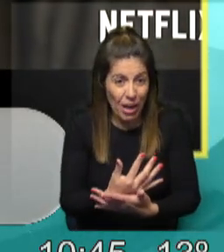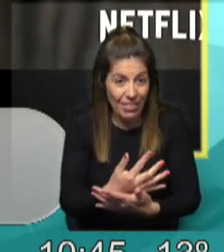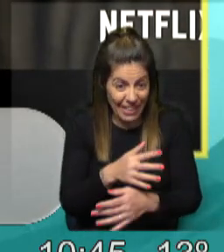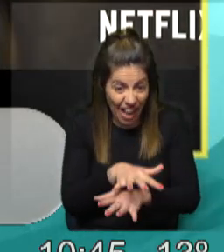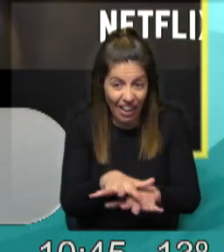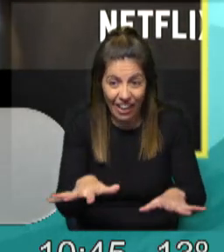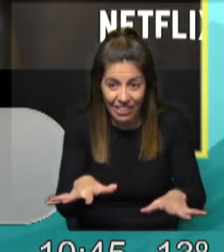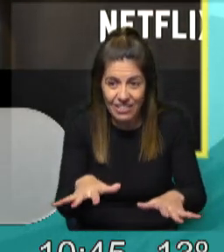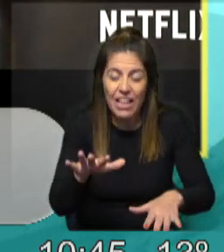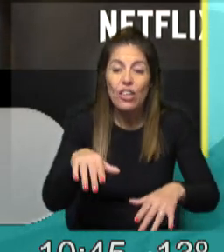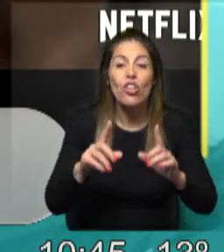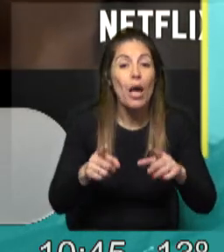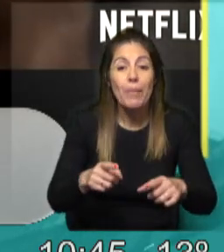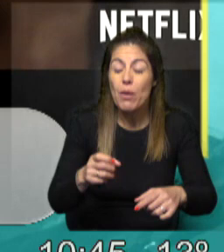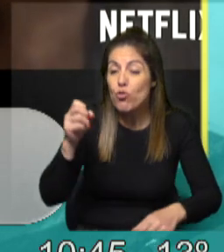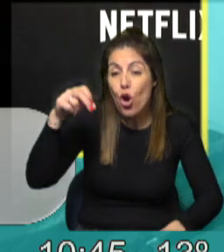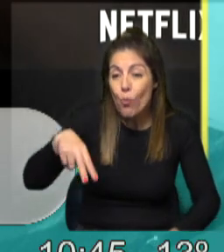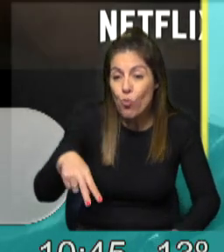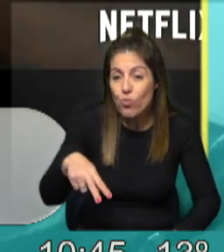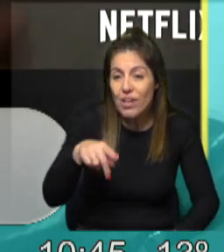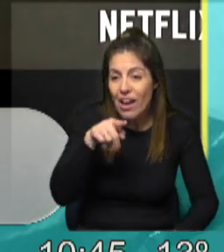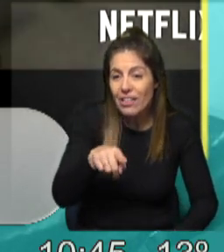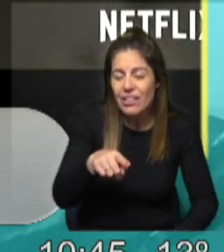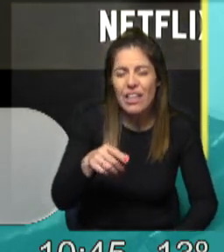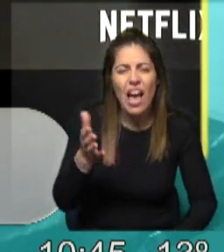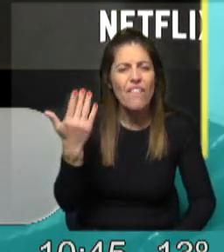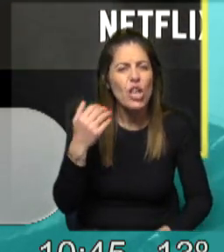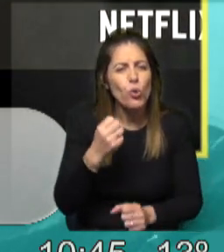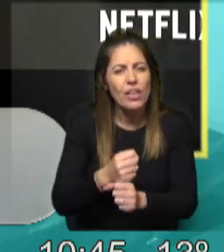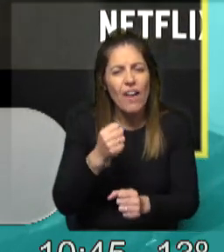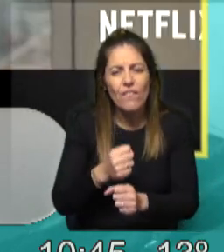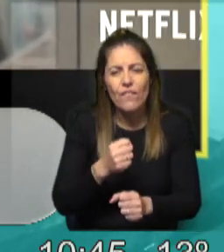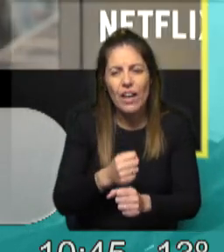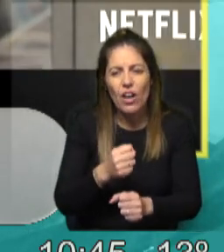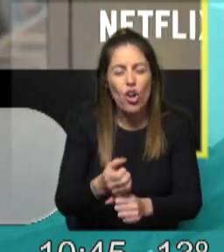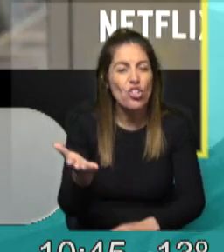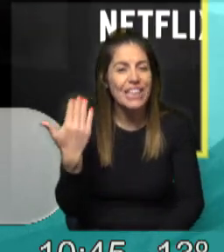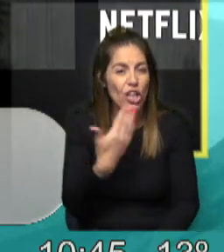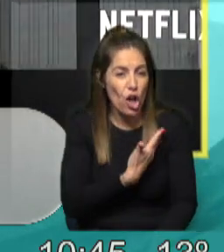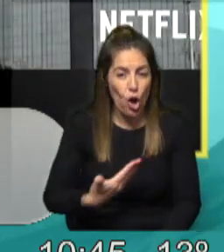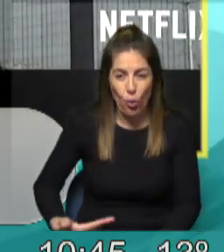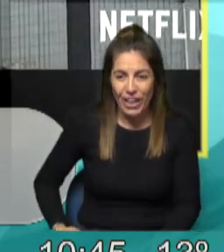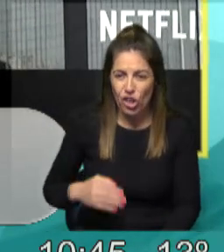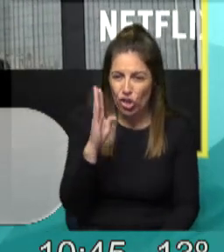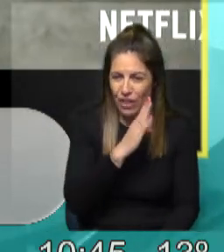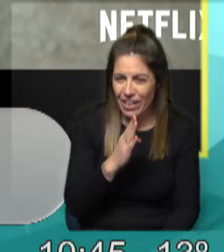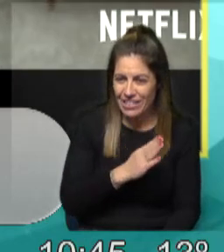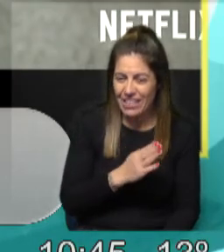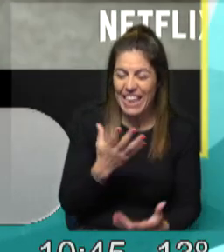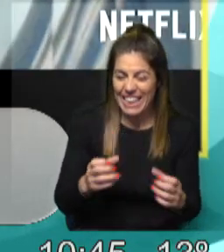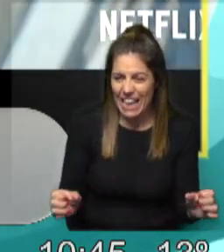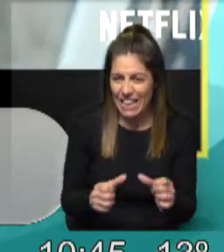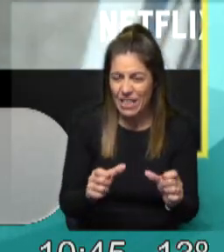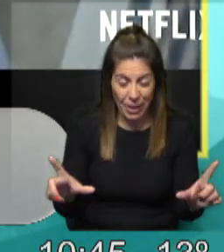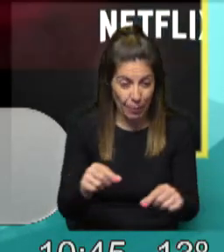Esto ocurre con muchísima frecuencia. Había un trabajo que los anteriores gobiernos de Brasil habían tratado de instrumentar para